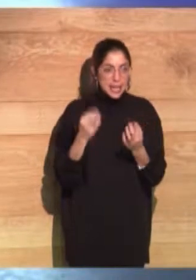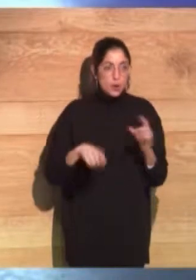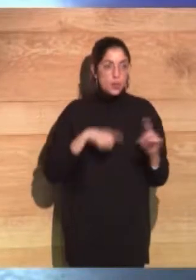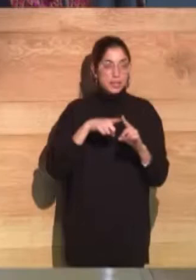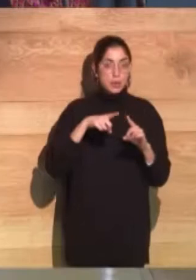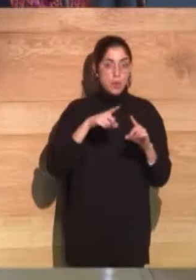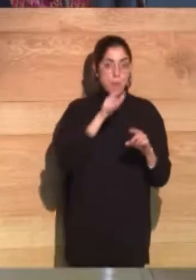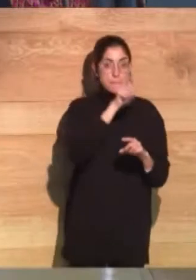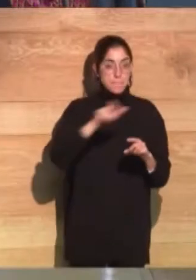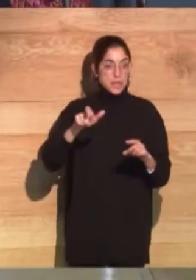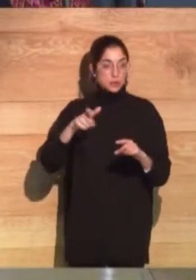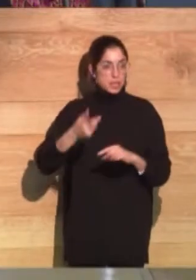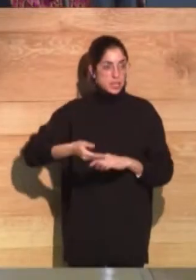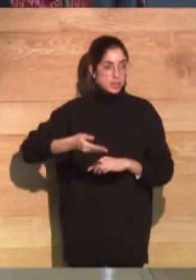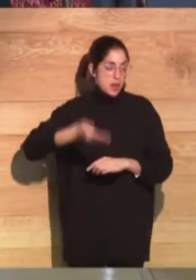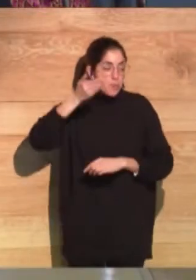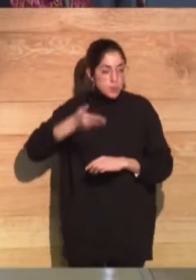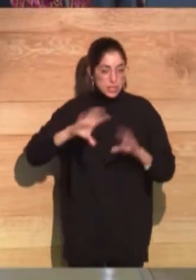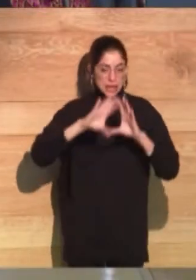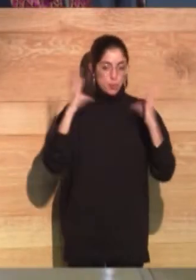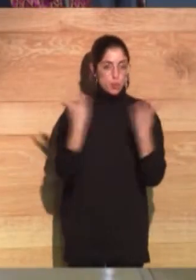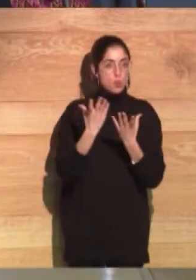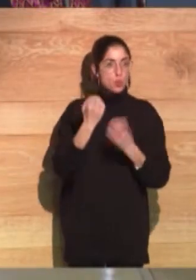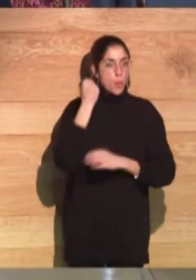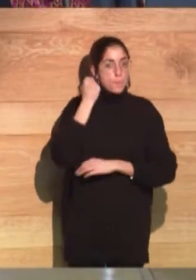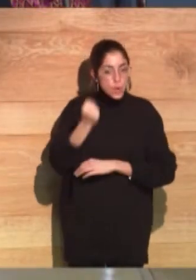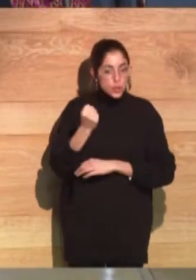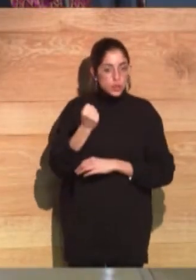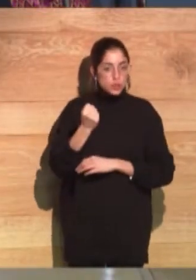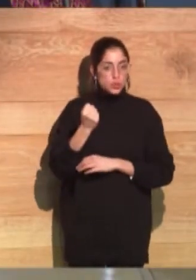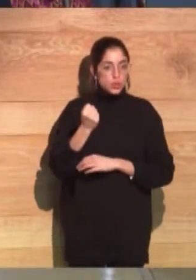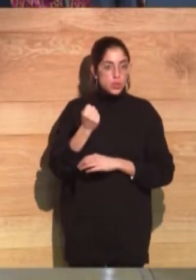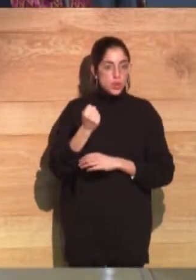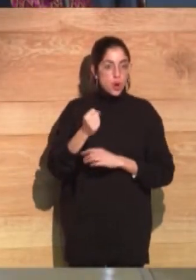destrucción y actúen juntos